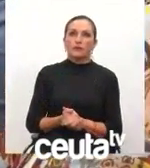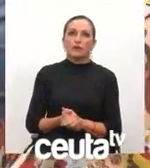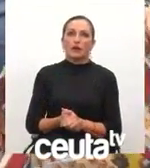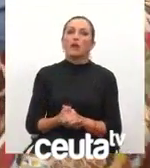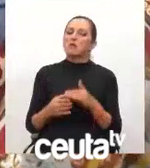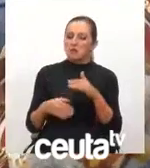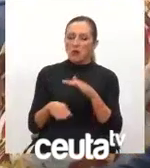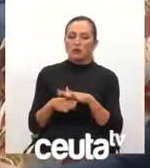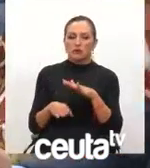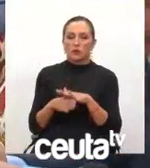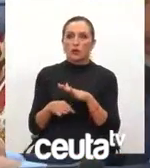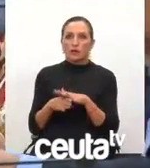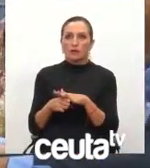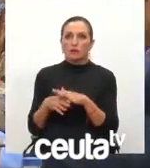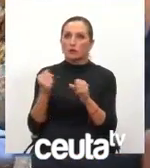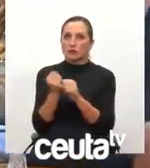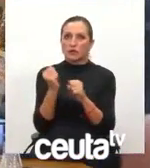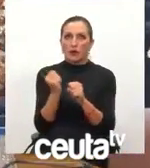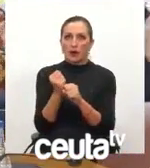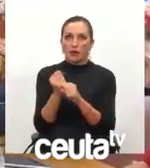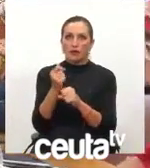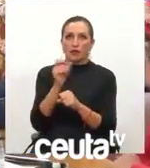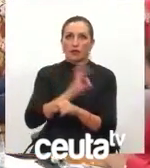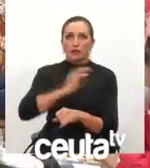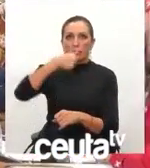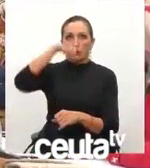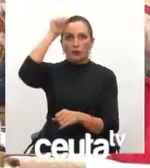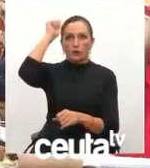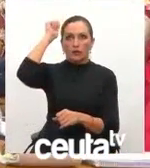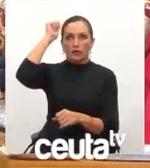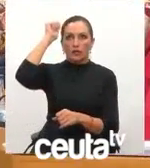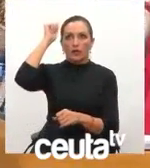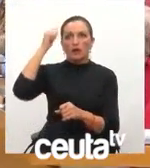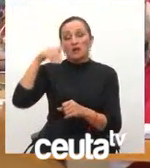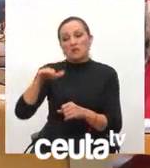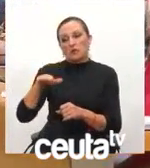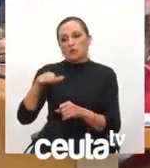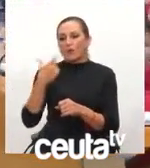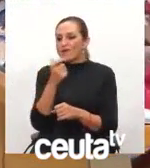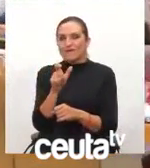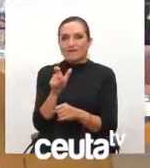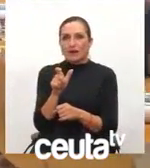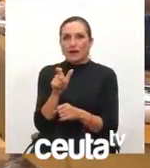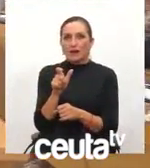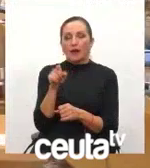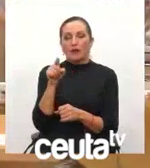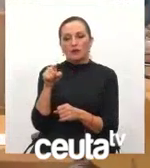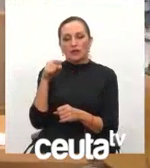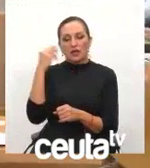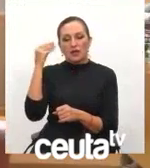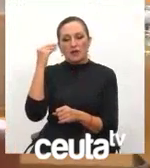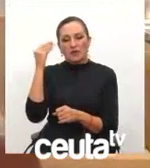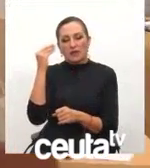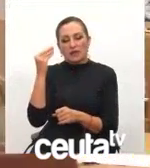Seguiremos trabajando, señor Gutiérrez, aunque por sus palabras parece que hacemos otra cosa.